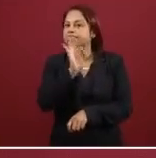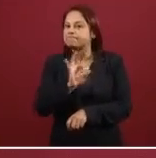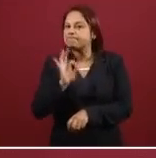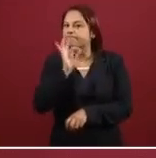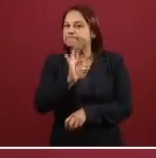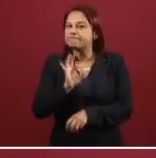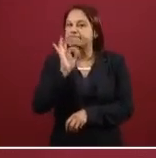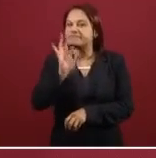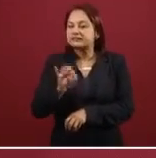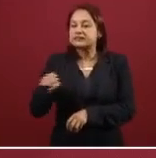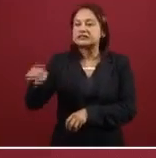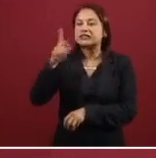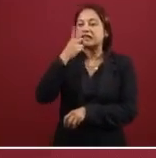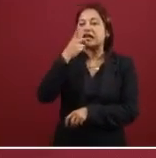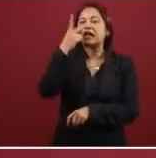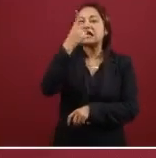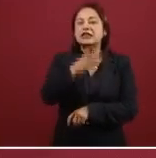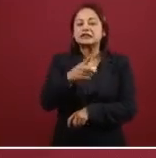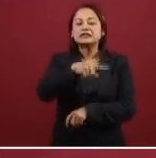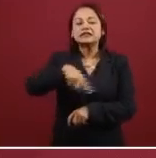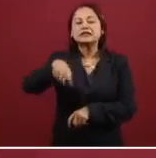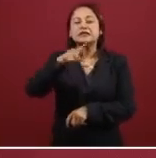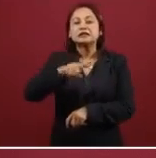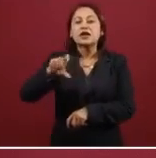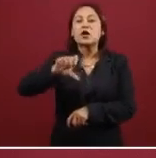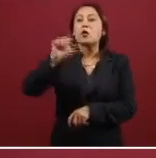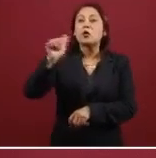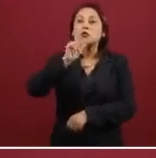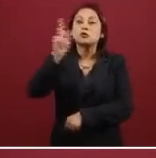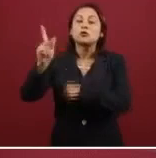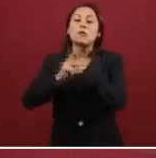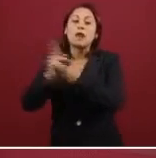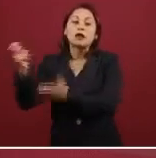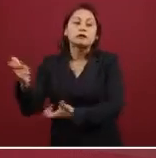la confianza de los inversionistas en el país. No,